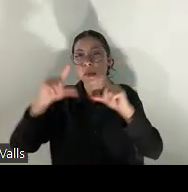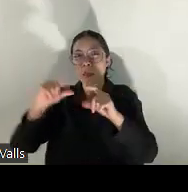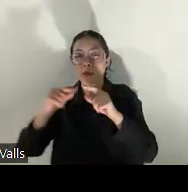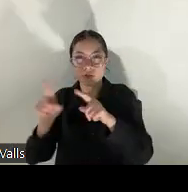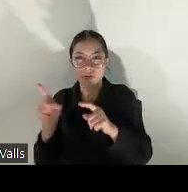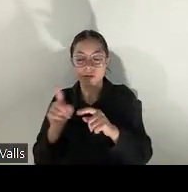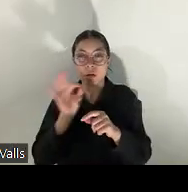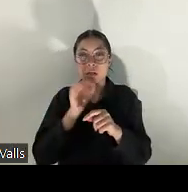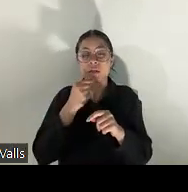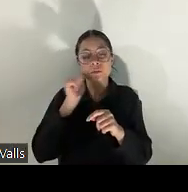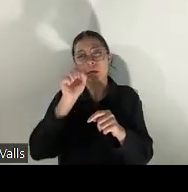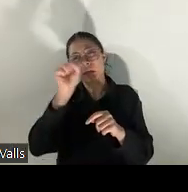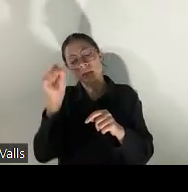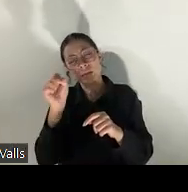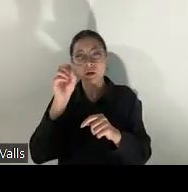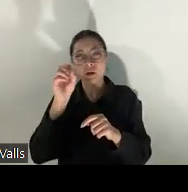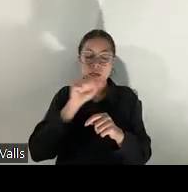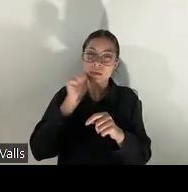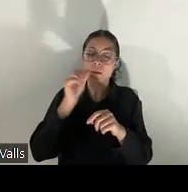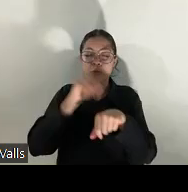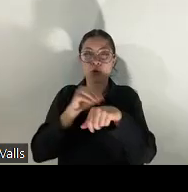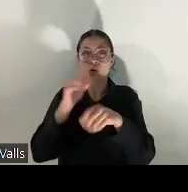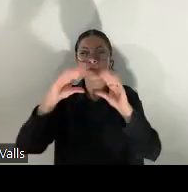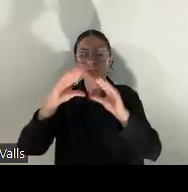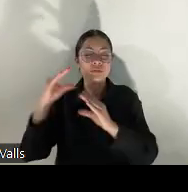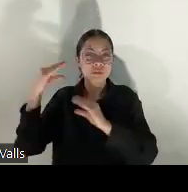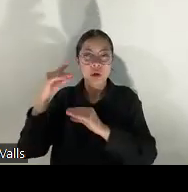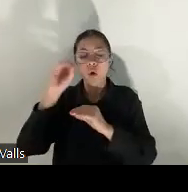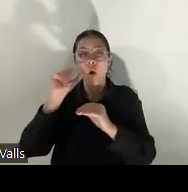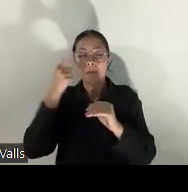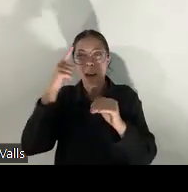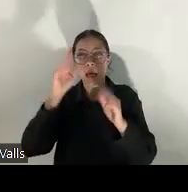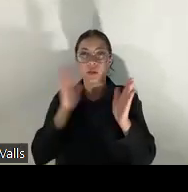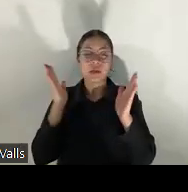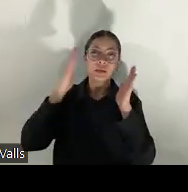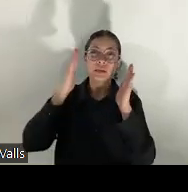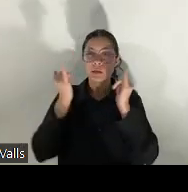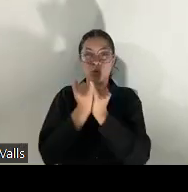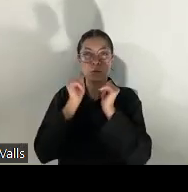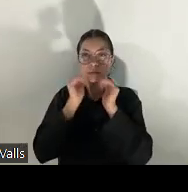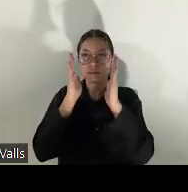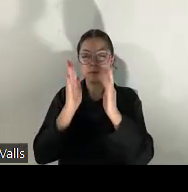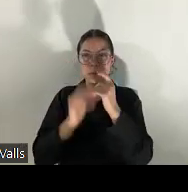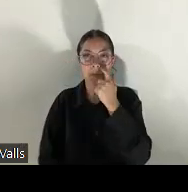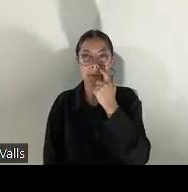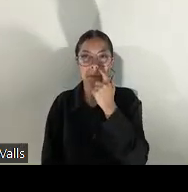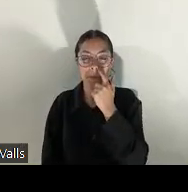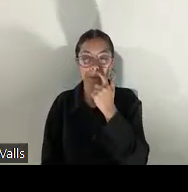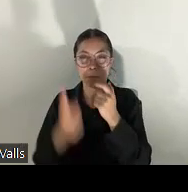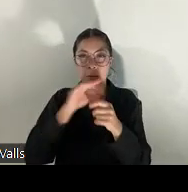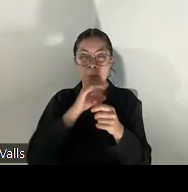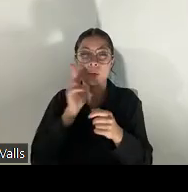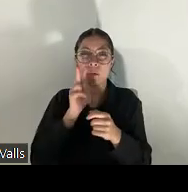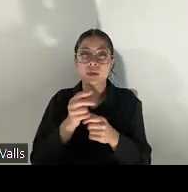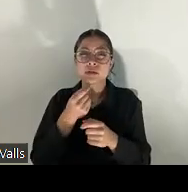lado, les recomiendo siempre ponerle algún cojincito o algo para mantener su cabeza alineada y poder ver. Muchas veces los